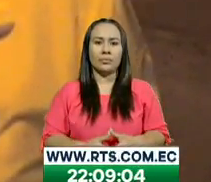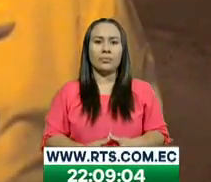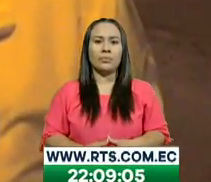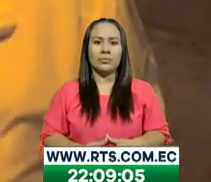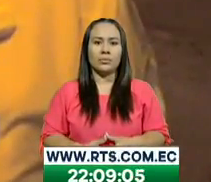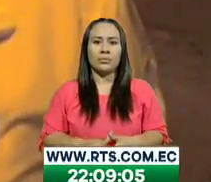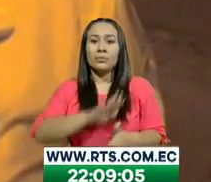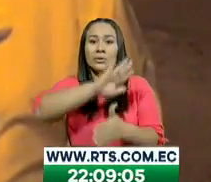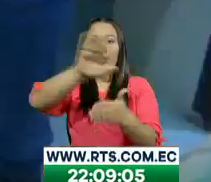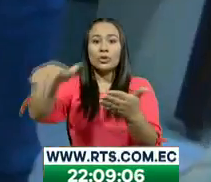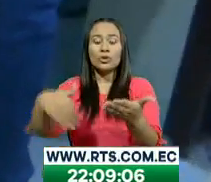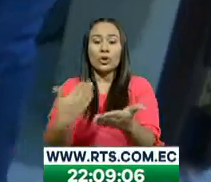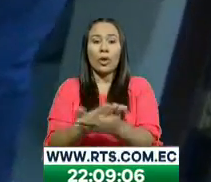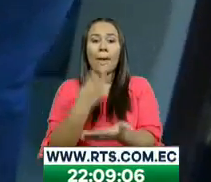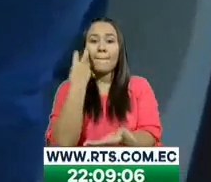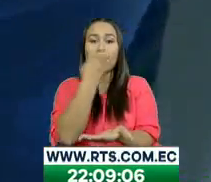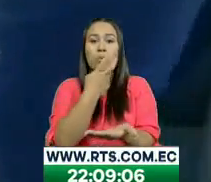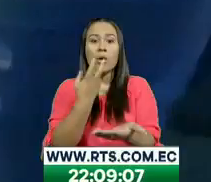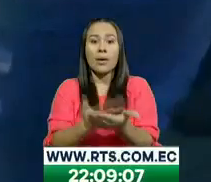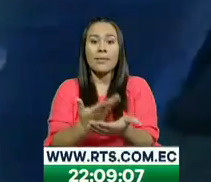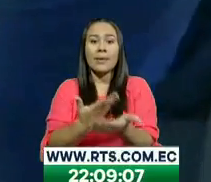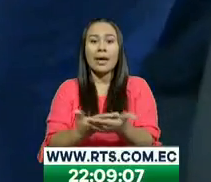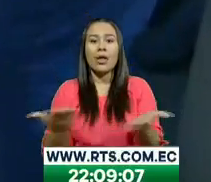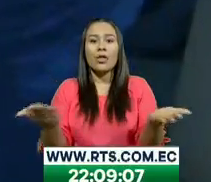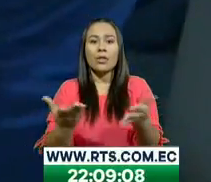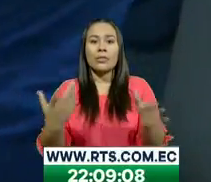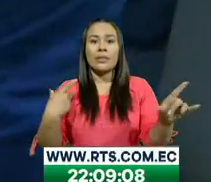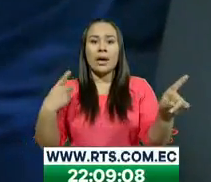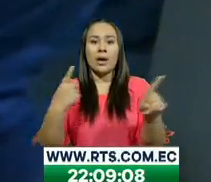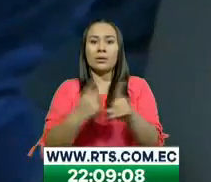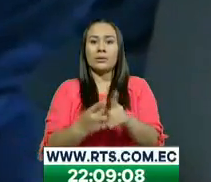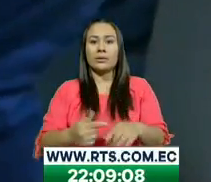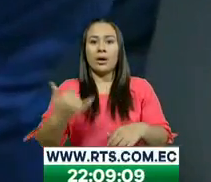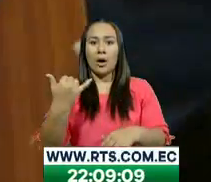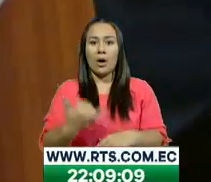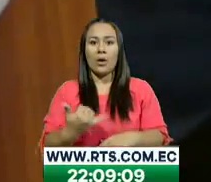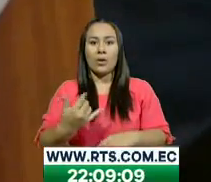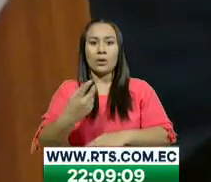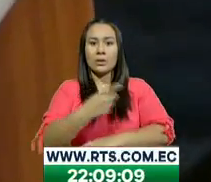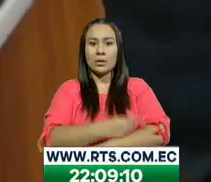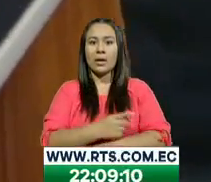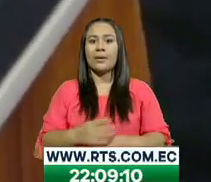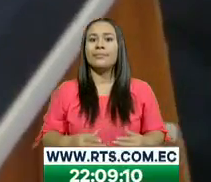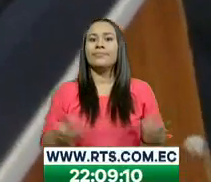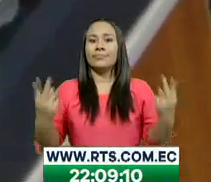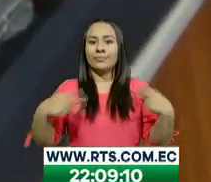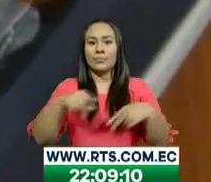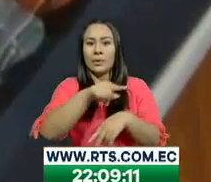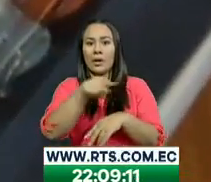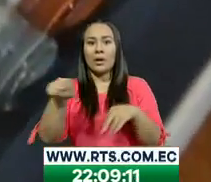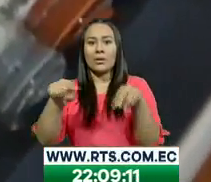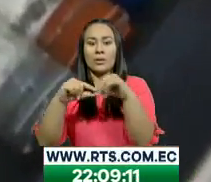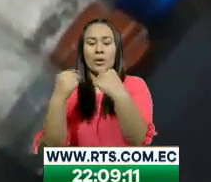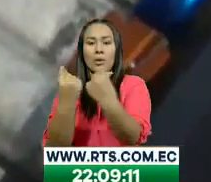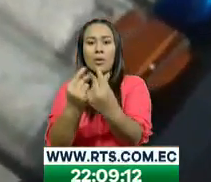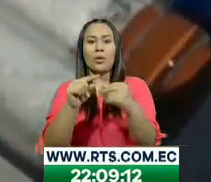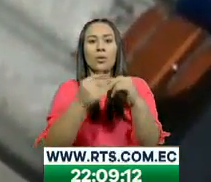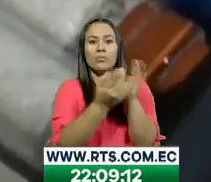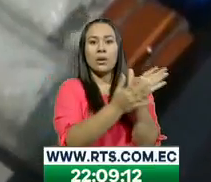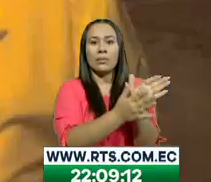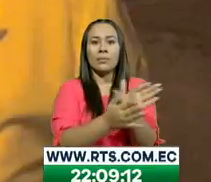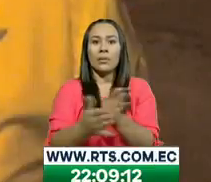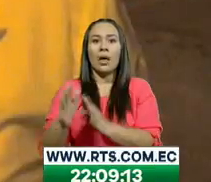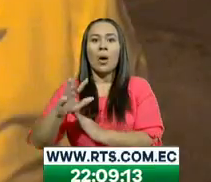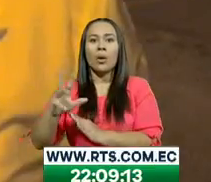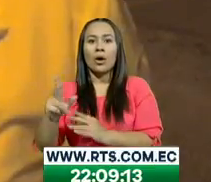todos estos indicios fueron encontrados en los allanamientos que se realizaron el día de hoy igual manera esta organización delictiva aparte de planificar estos